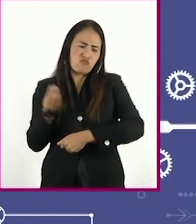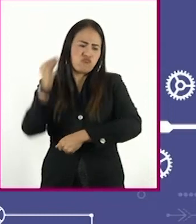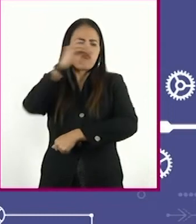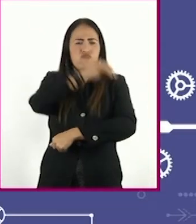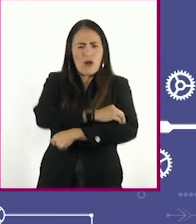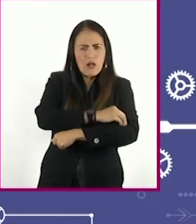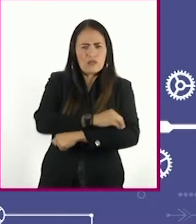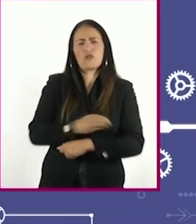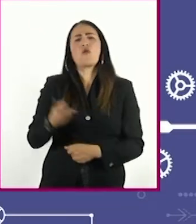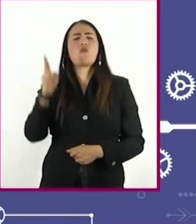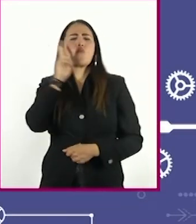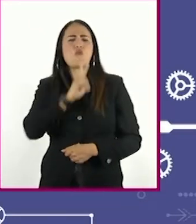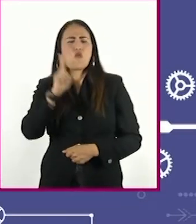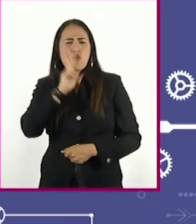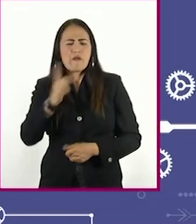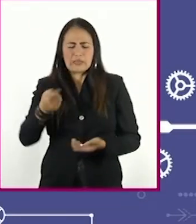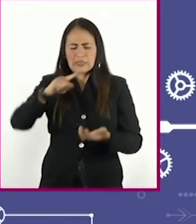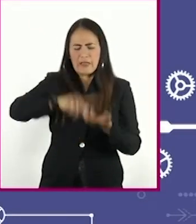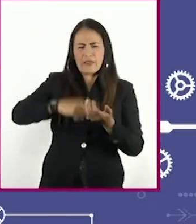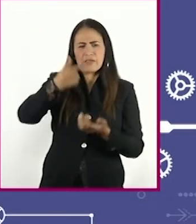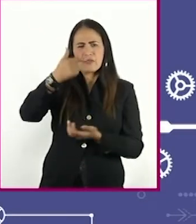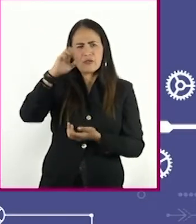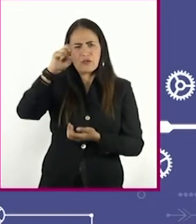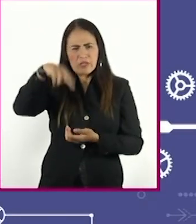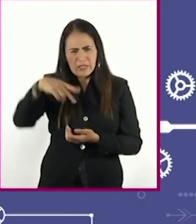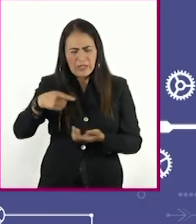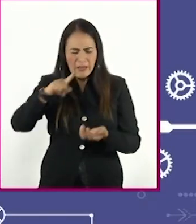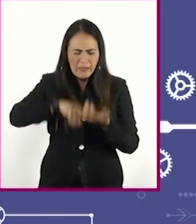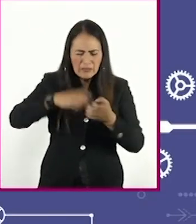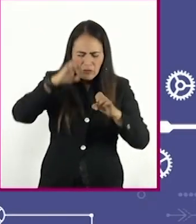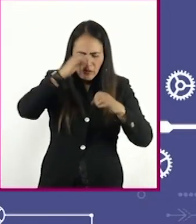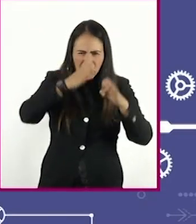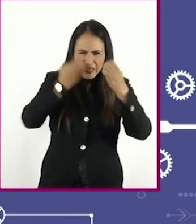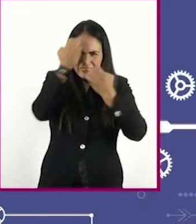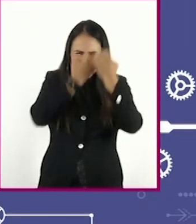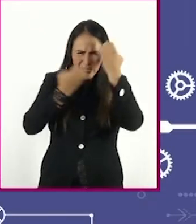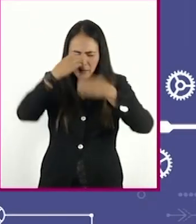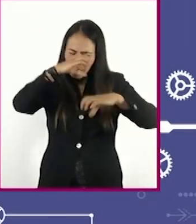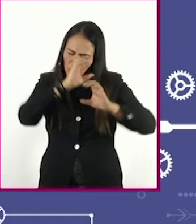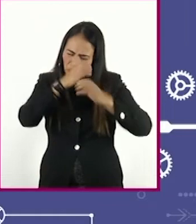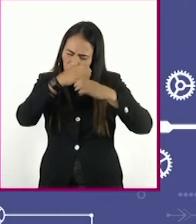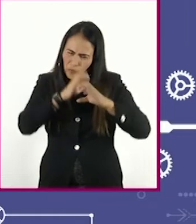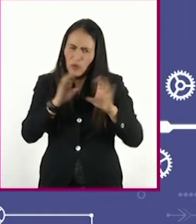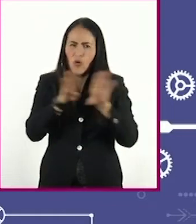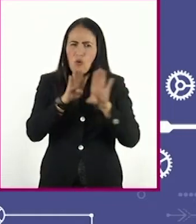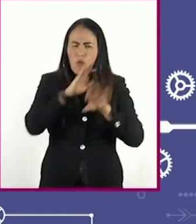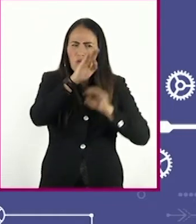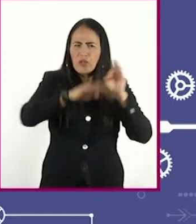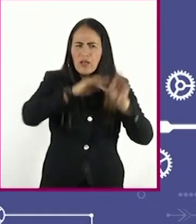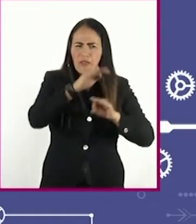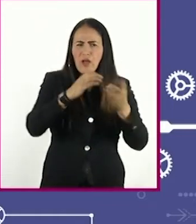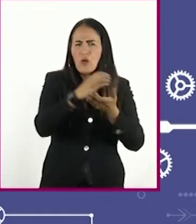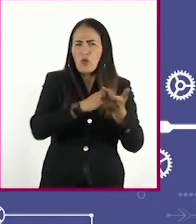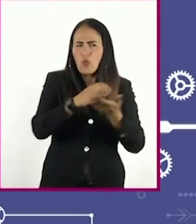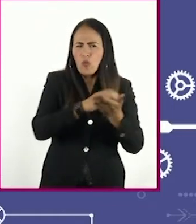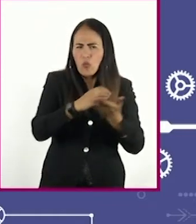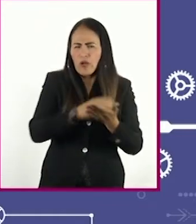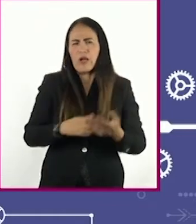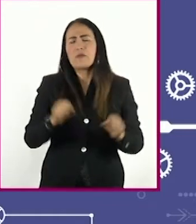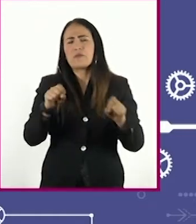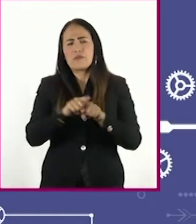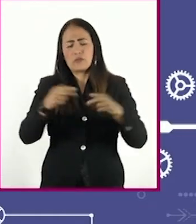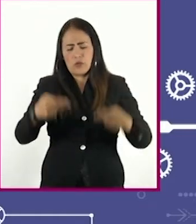genéticas para determinar una enfermedad y tratarla, modelos de negocio que fomenten